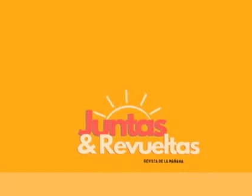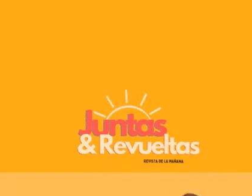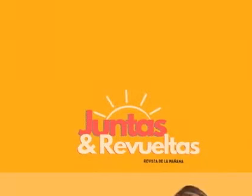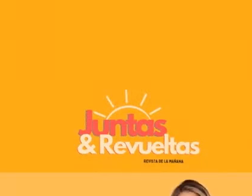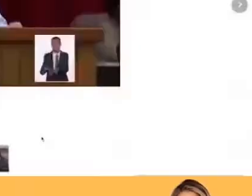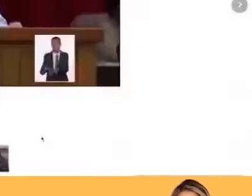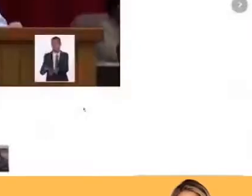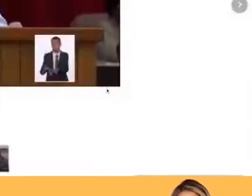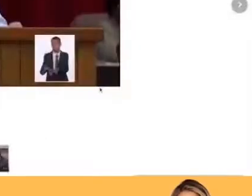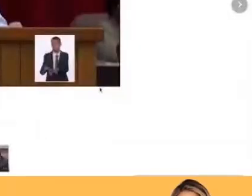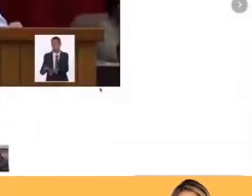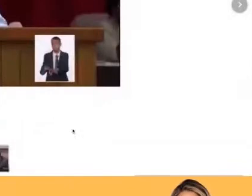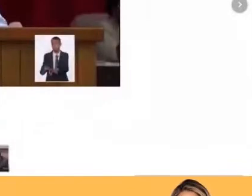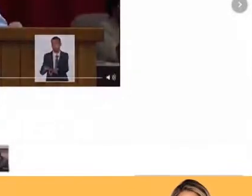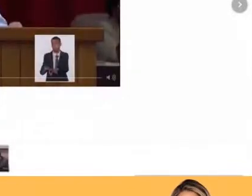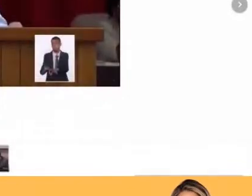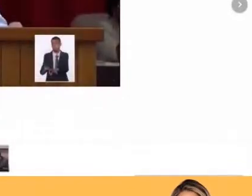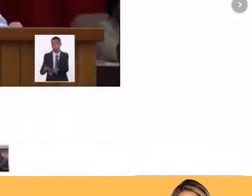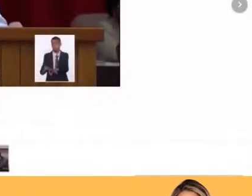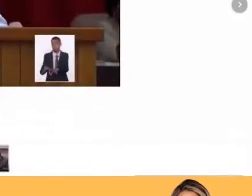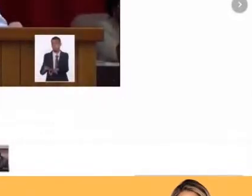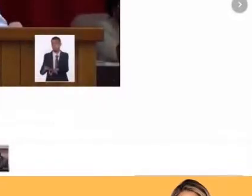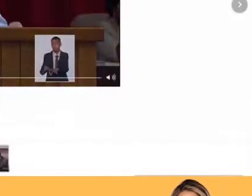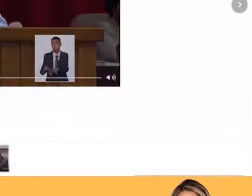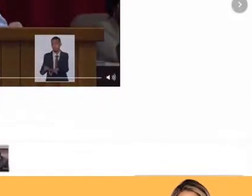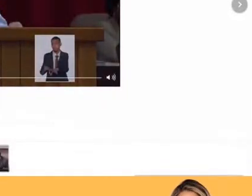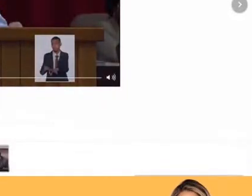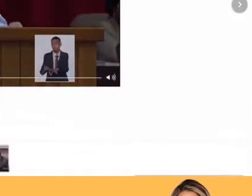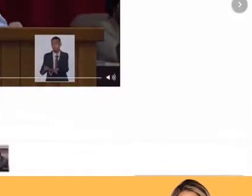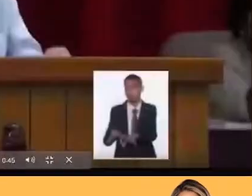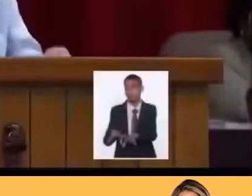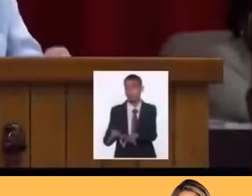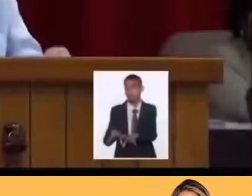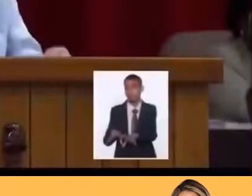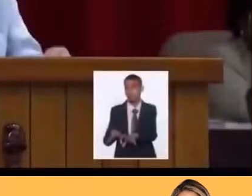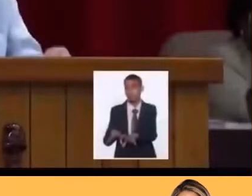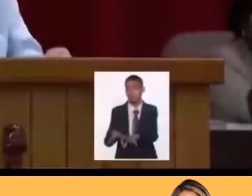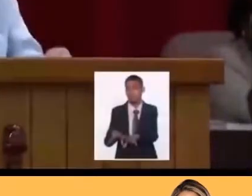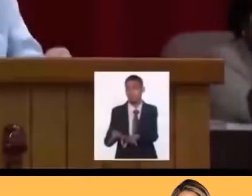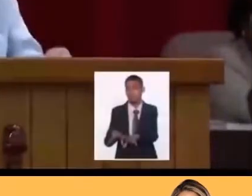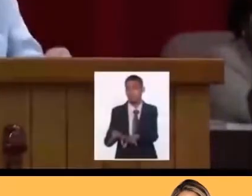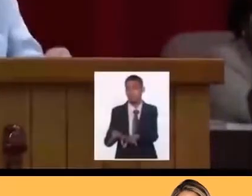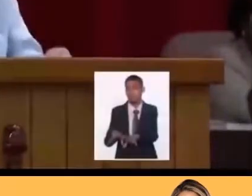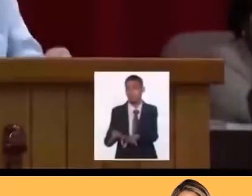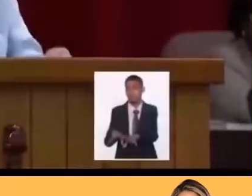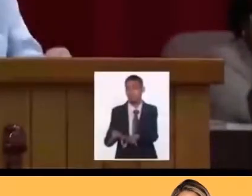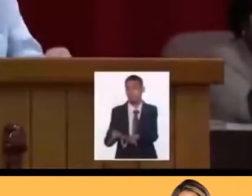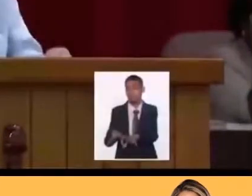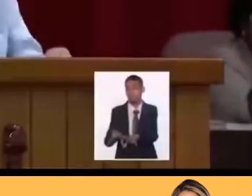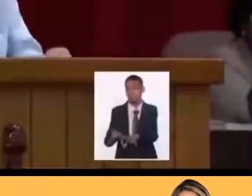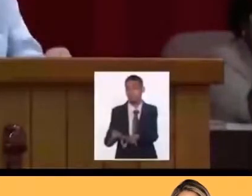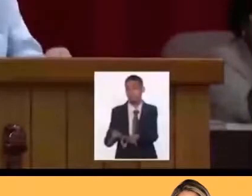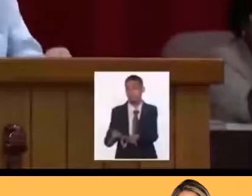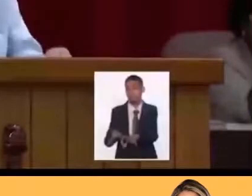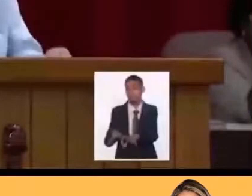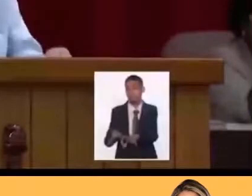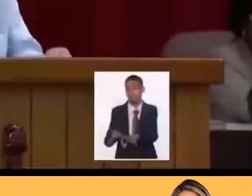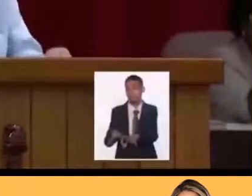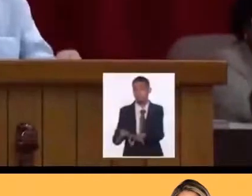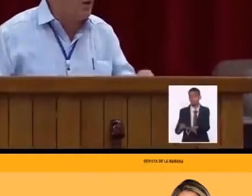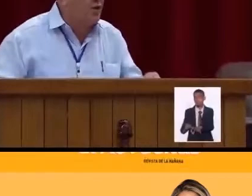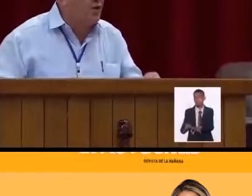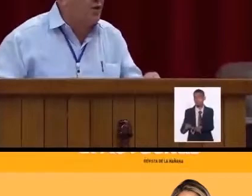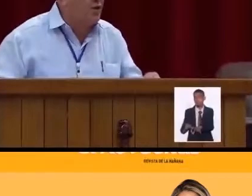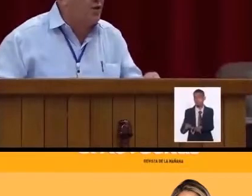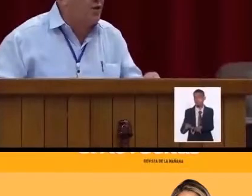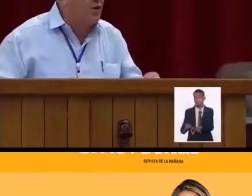hambre del pueblo cubano, señores. Vamos, que aquí la gente dice que no pasó hambre. Yo pasé hambre, yo pasé hambre. Yo, o sea, yo también pasé